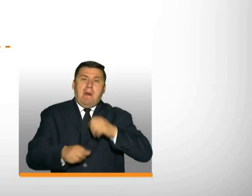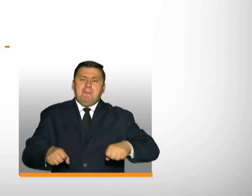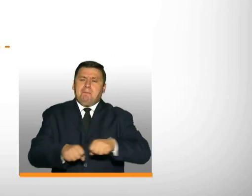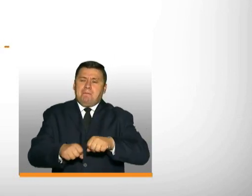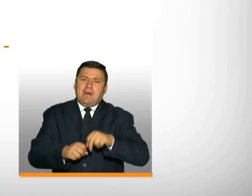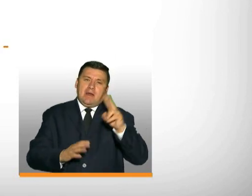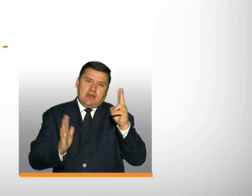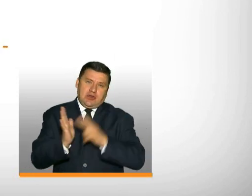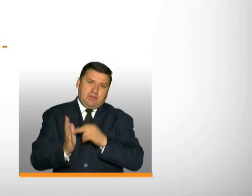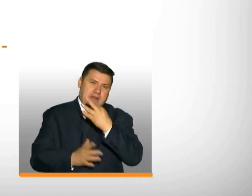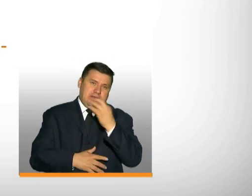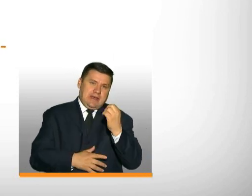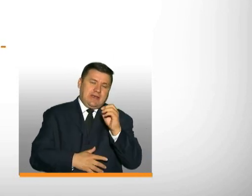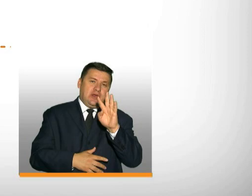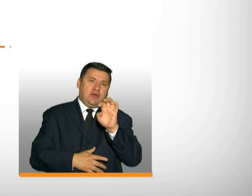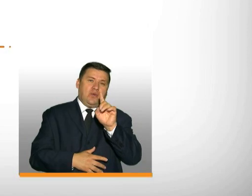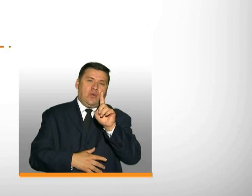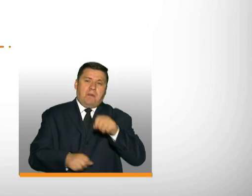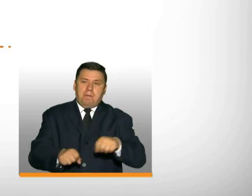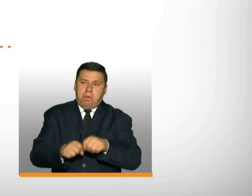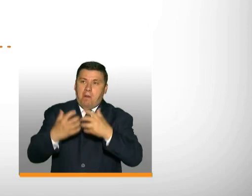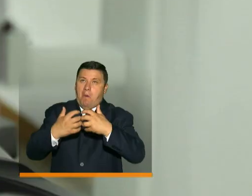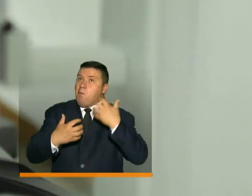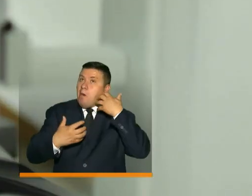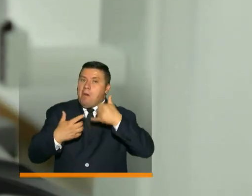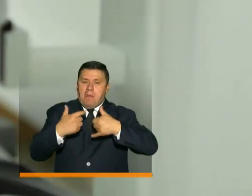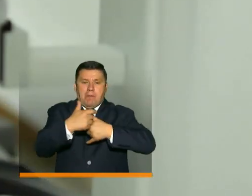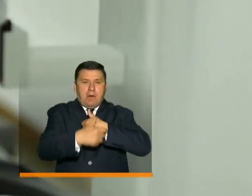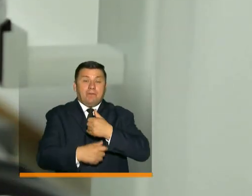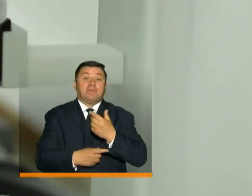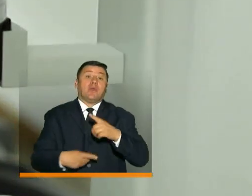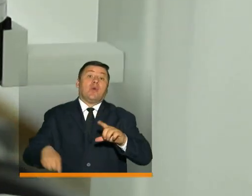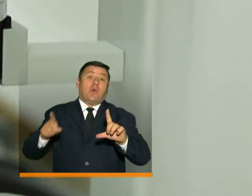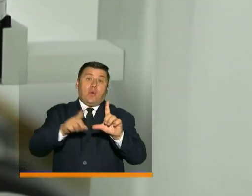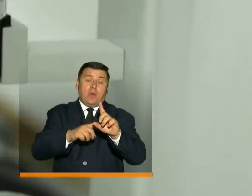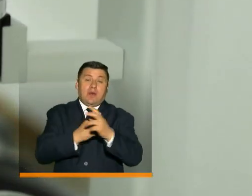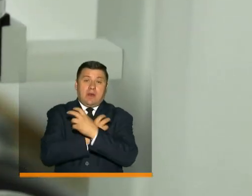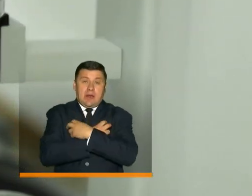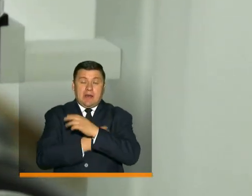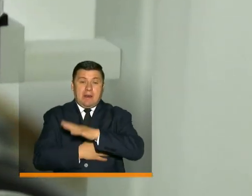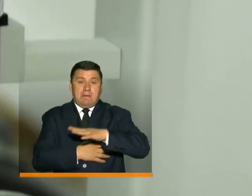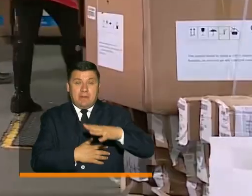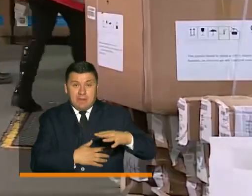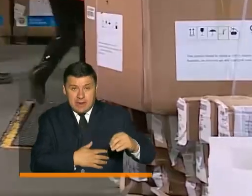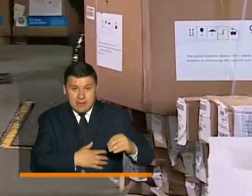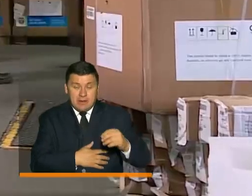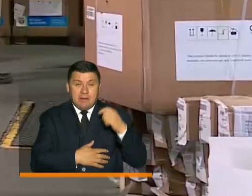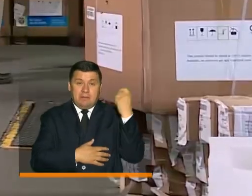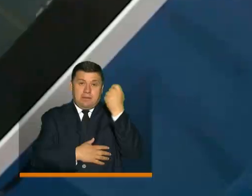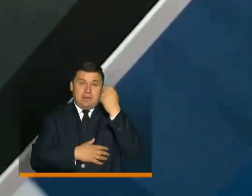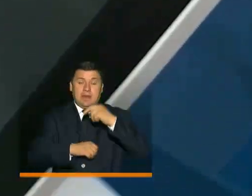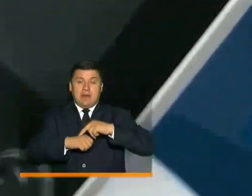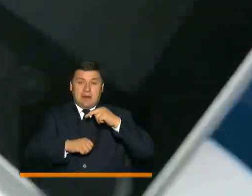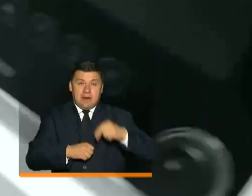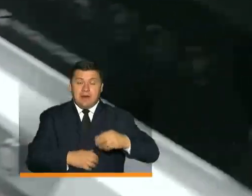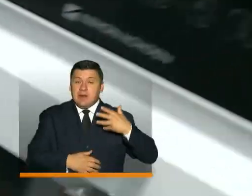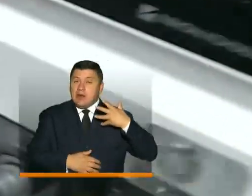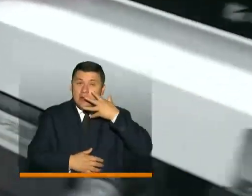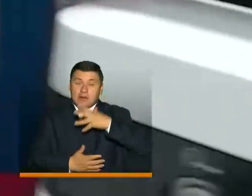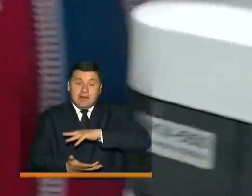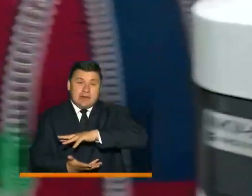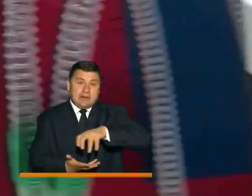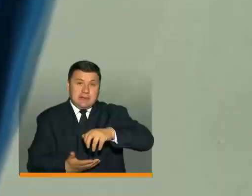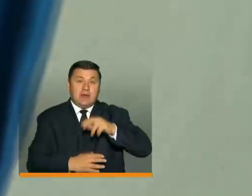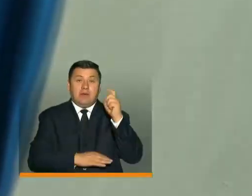instalado 2.391. En La Guajira, Huila, Magdalena, en el Meta, Nariño, norte de